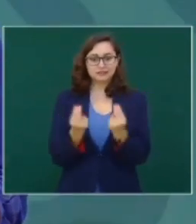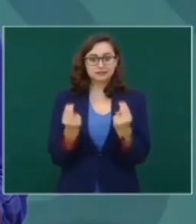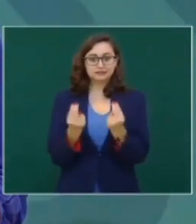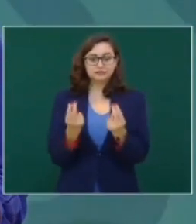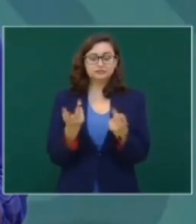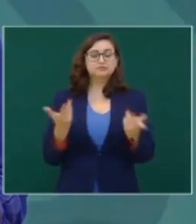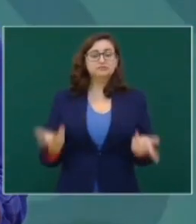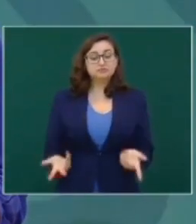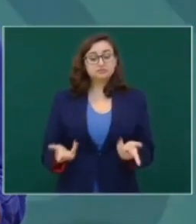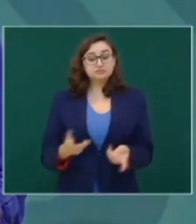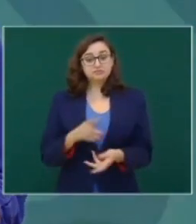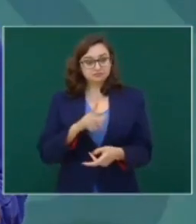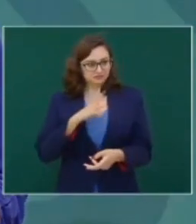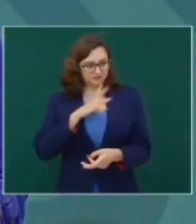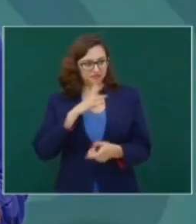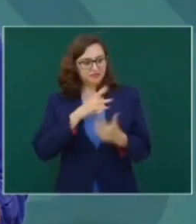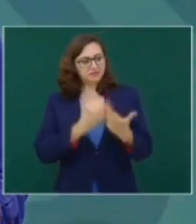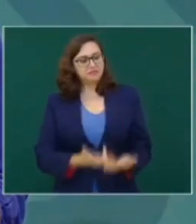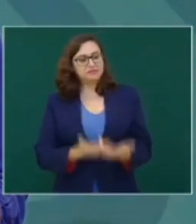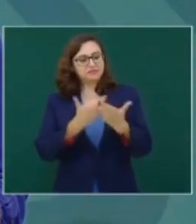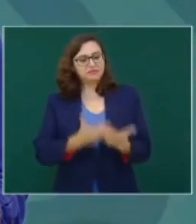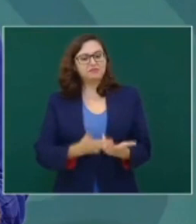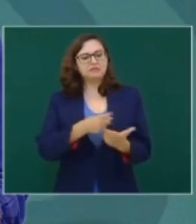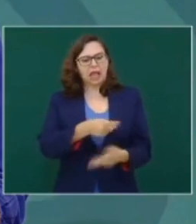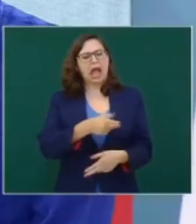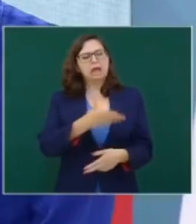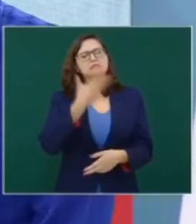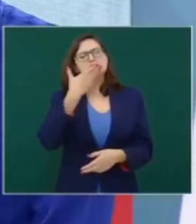saqueen y que se lleven el litio,